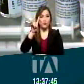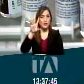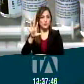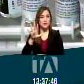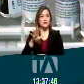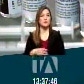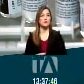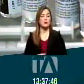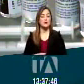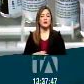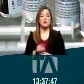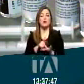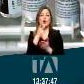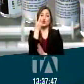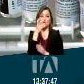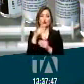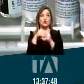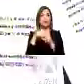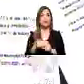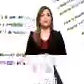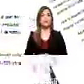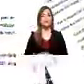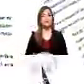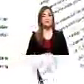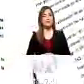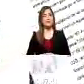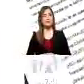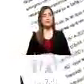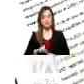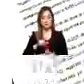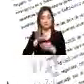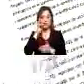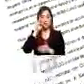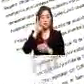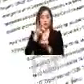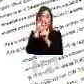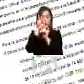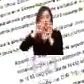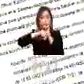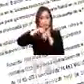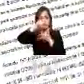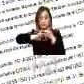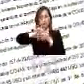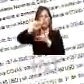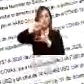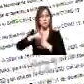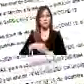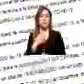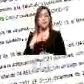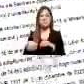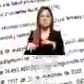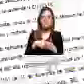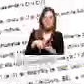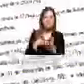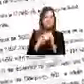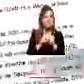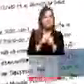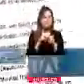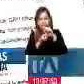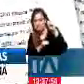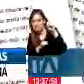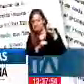1.999.725 dosis, $12 cada una. Tras la aprobación del examen especial de Contraloría, no existen mayores cuestionamientos o